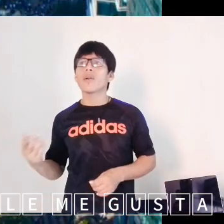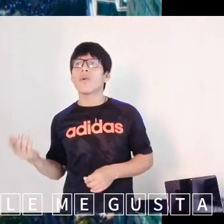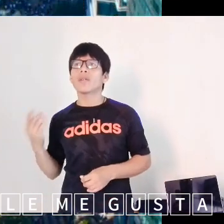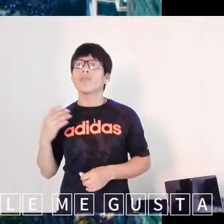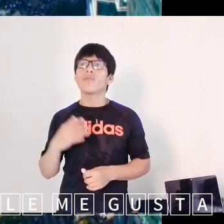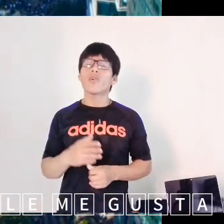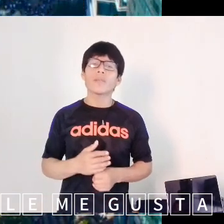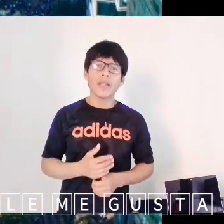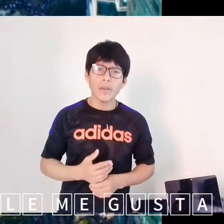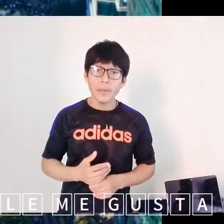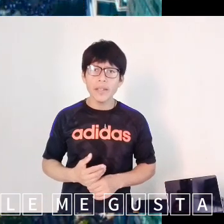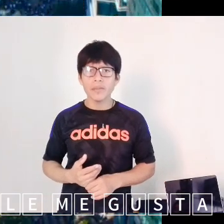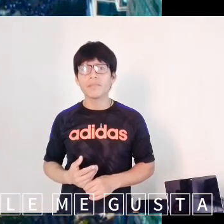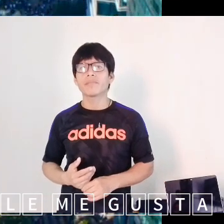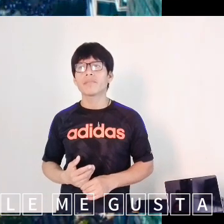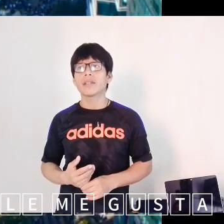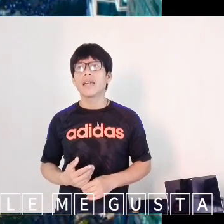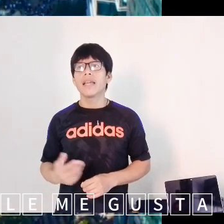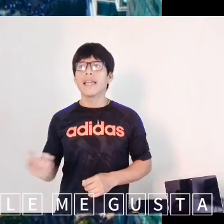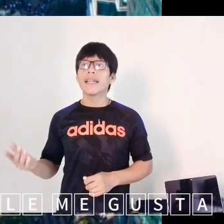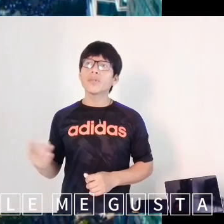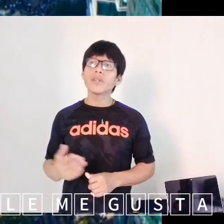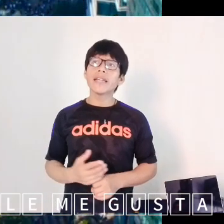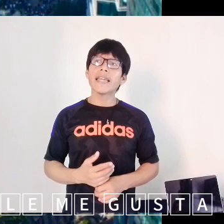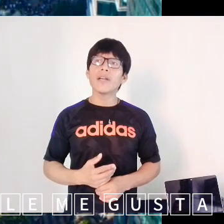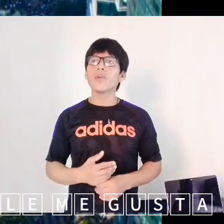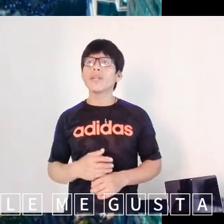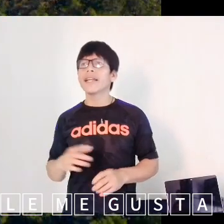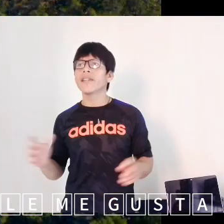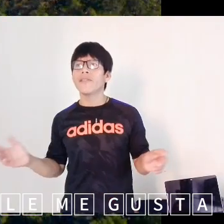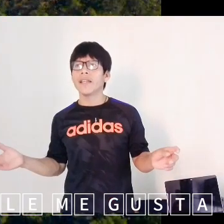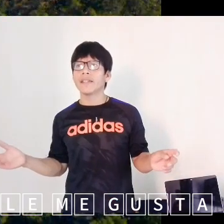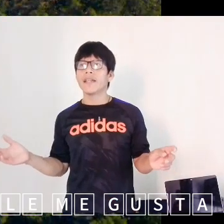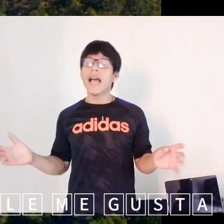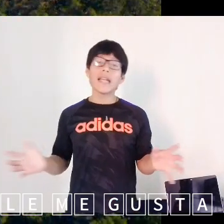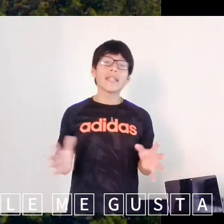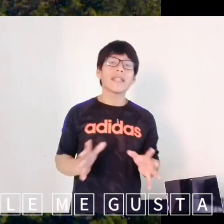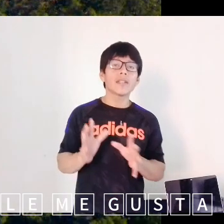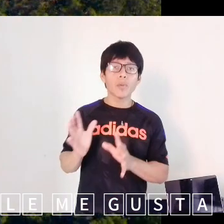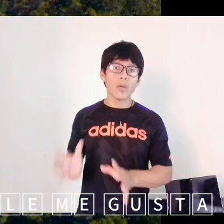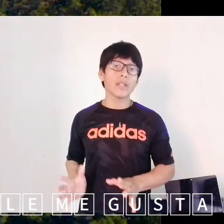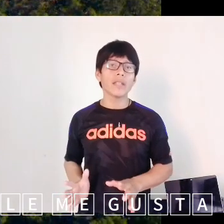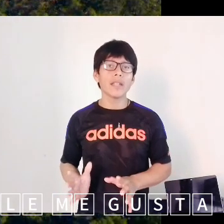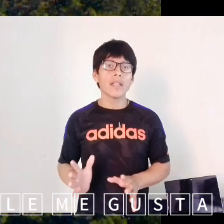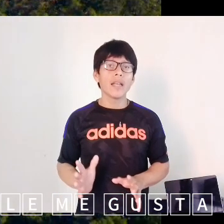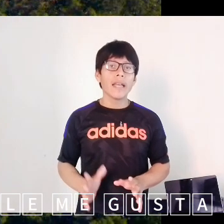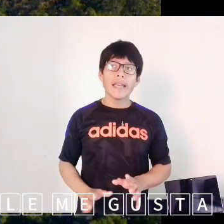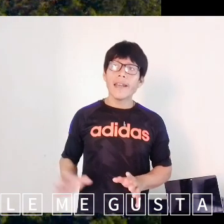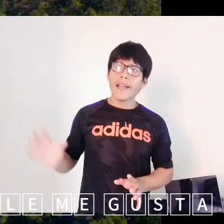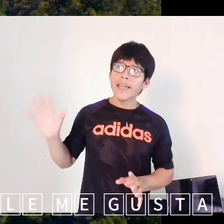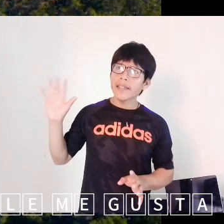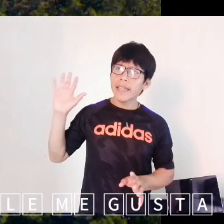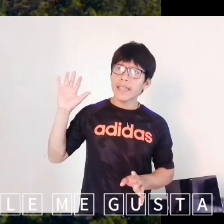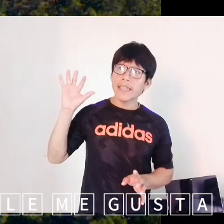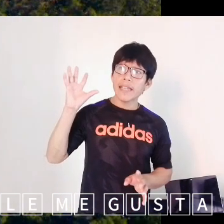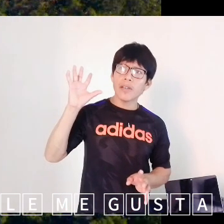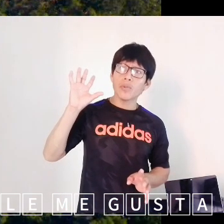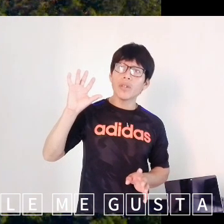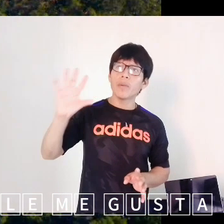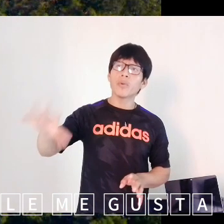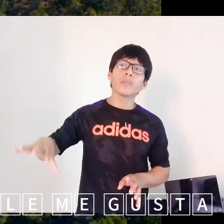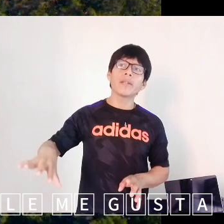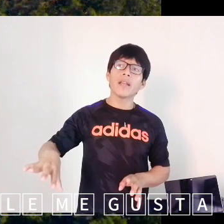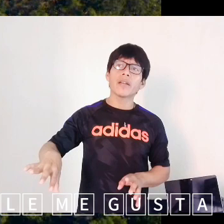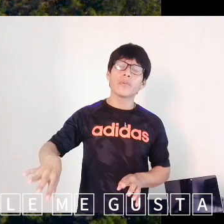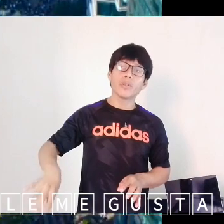torno al cuarto informe de gobierno. Y resulta que hubo una gran diferencia. Ahí sí les puedo decir que la gente que se